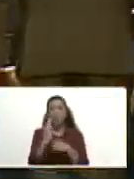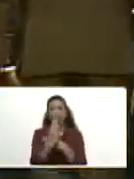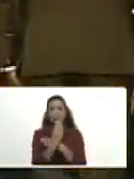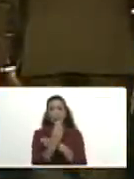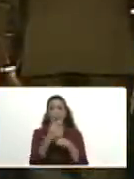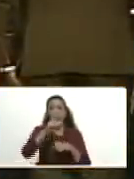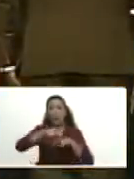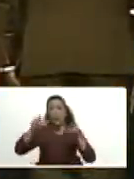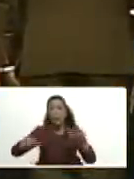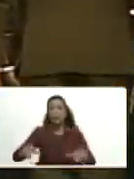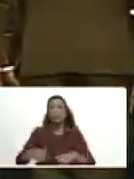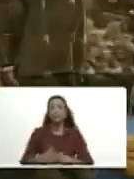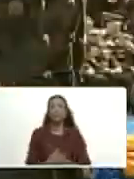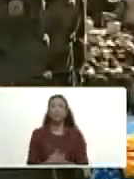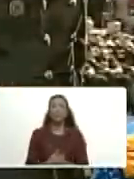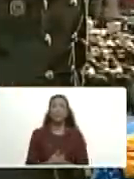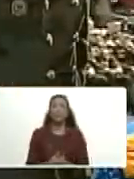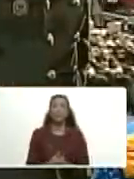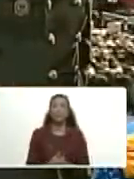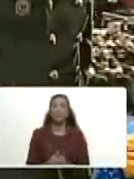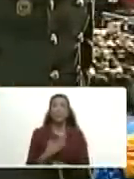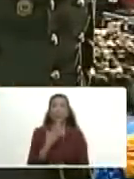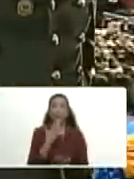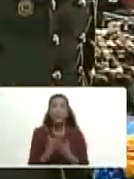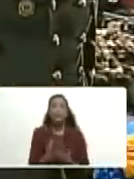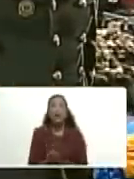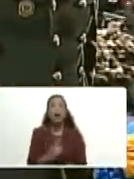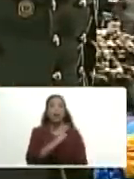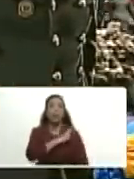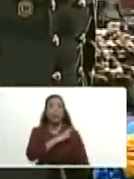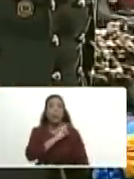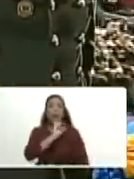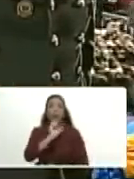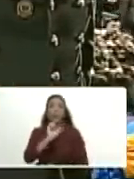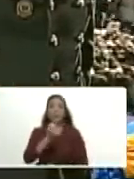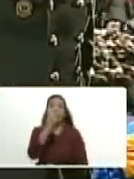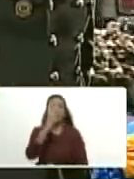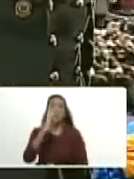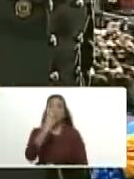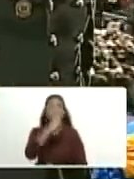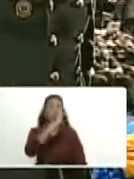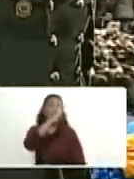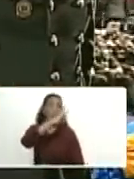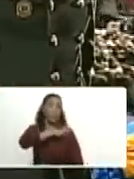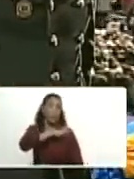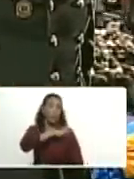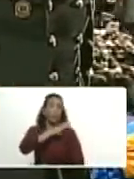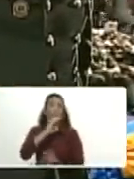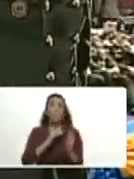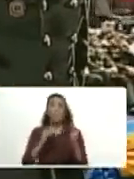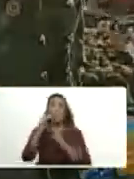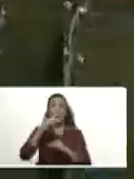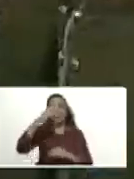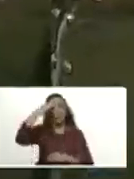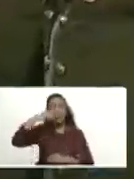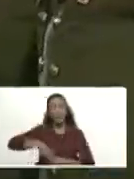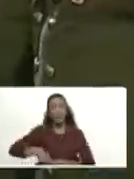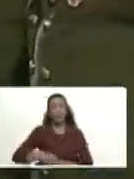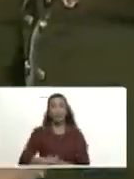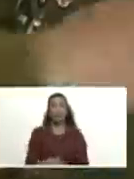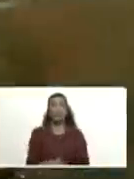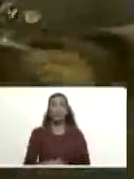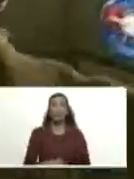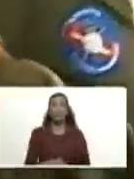buenas tardes, mi comandante jefe. Permiso para recibir la jerarquía de sargento mayor de tercera de la Fuerza Armada Nacional Bolivariana.